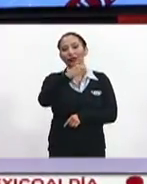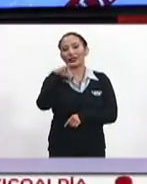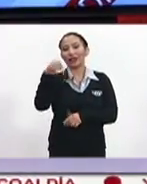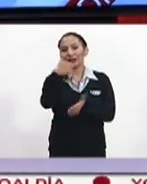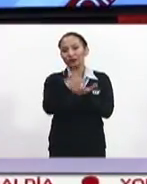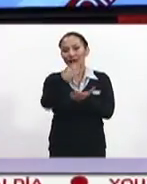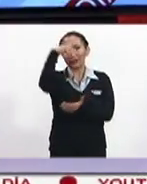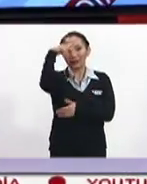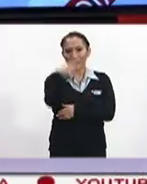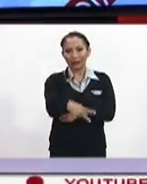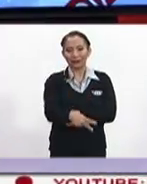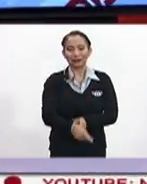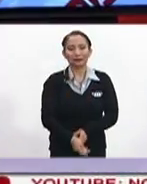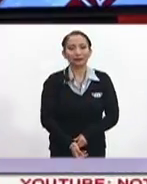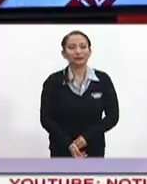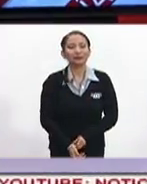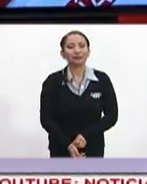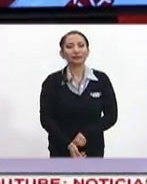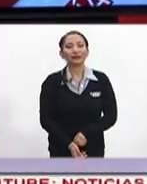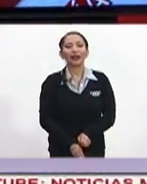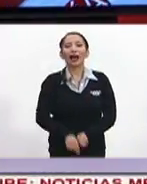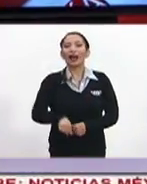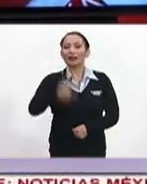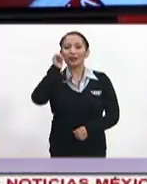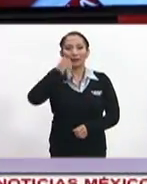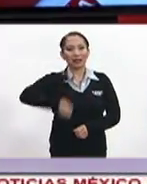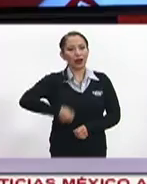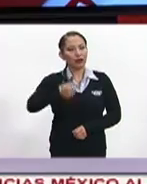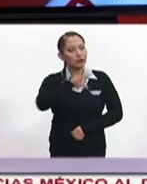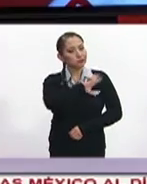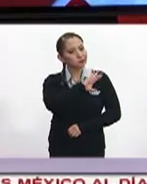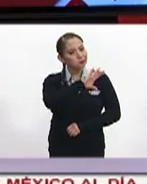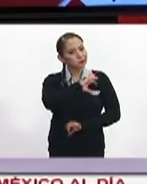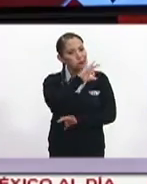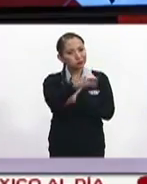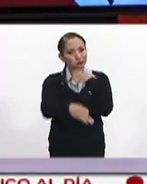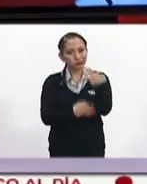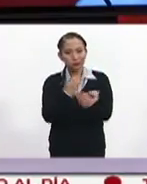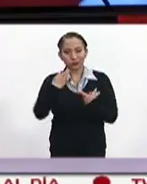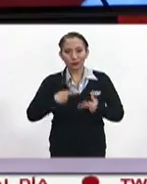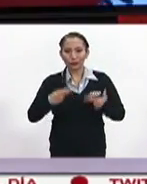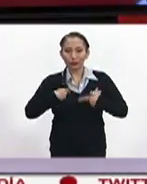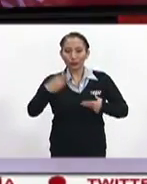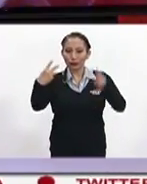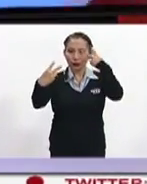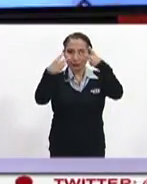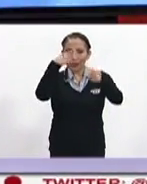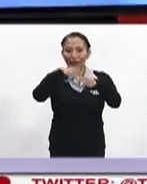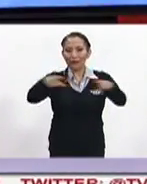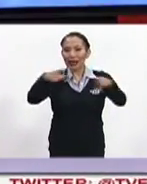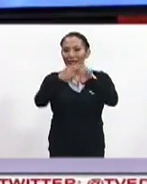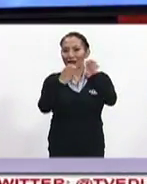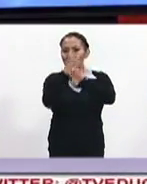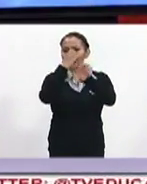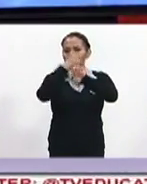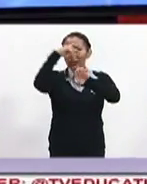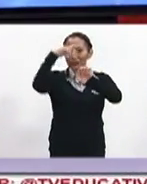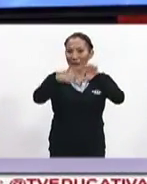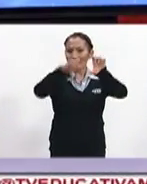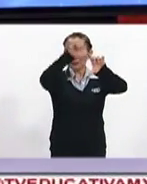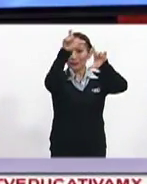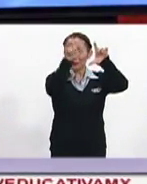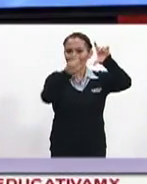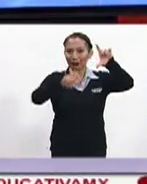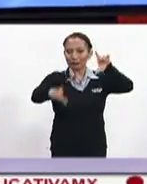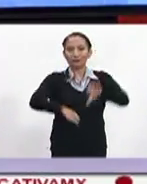centígrados en la capital del país. Desde aquí, como siempre, un saludo muy afectuoso también a quienes nos están viendo en el interior de la